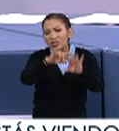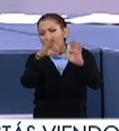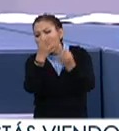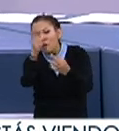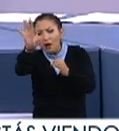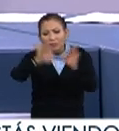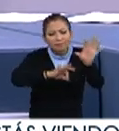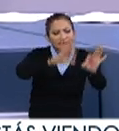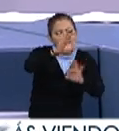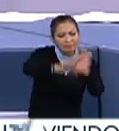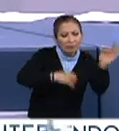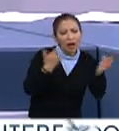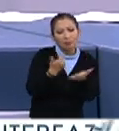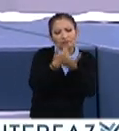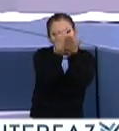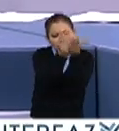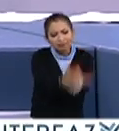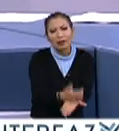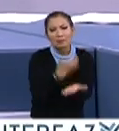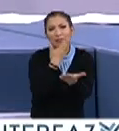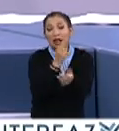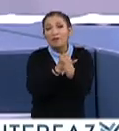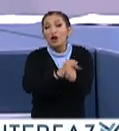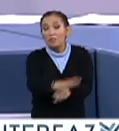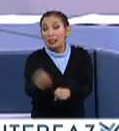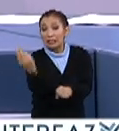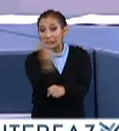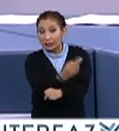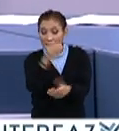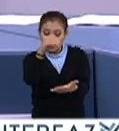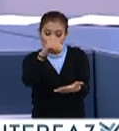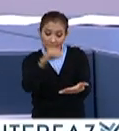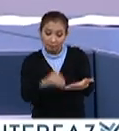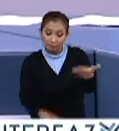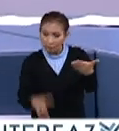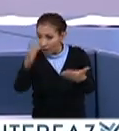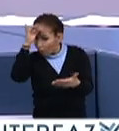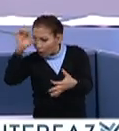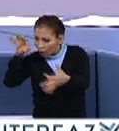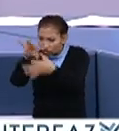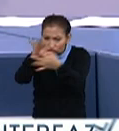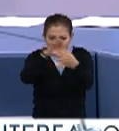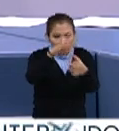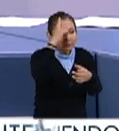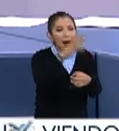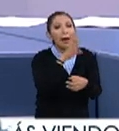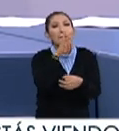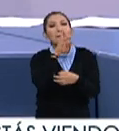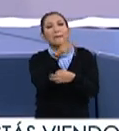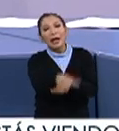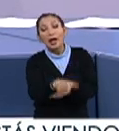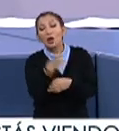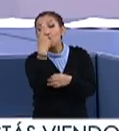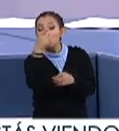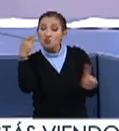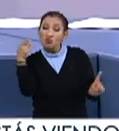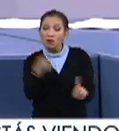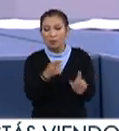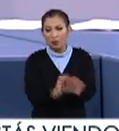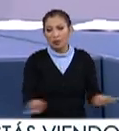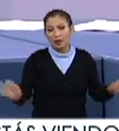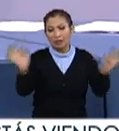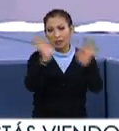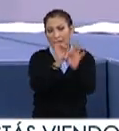mecanismos que provean la información necesaria y los consensos necesarios para mejorar en uno de los aspectos